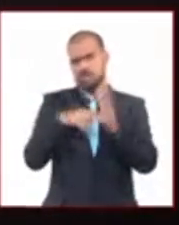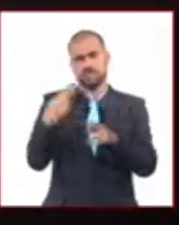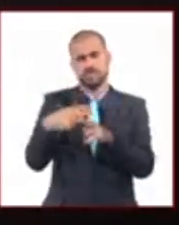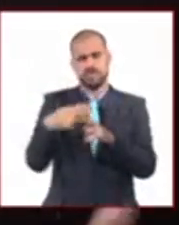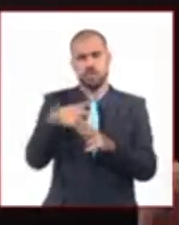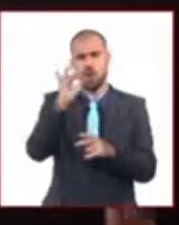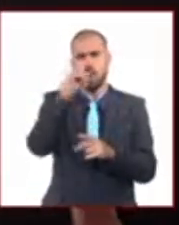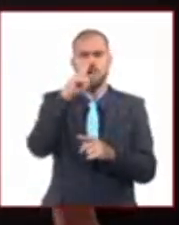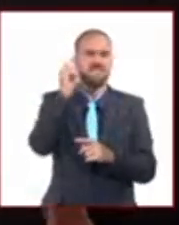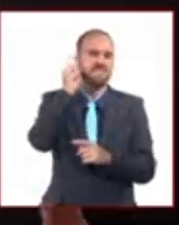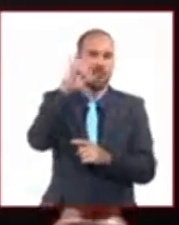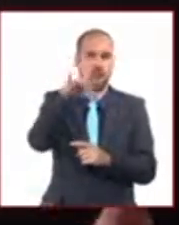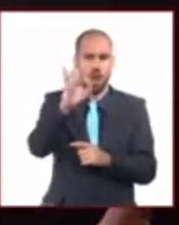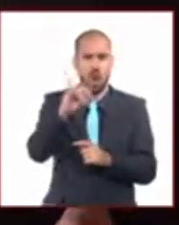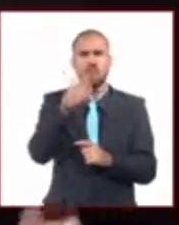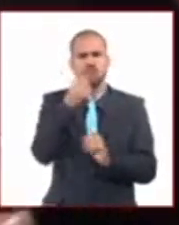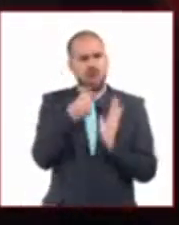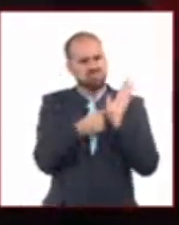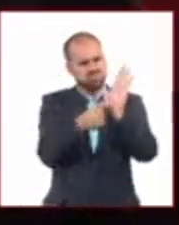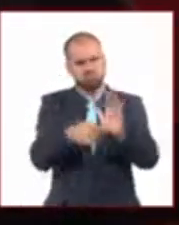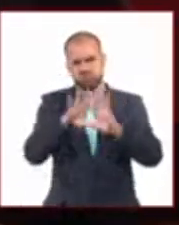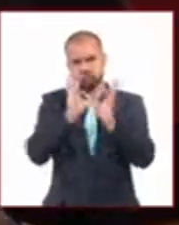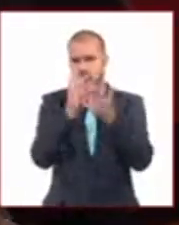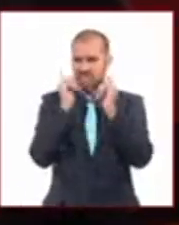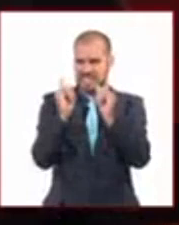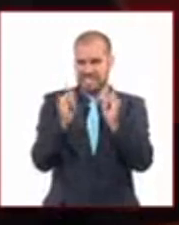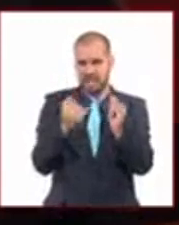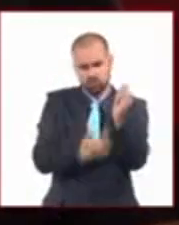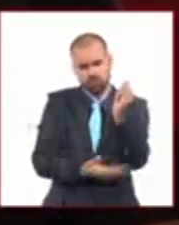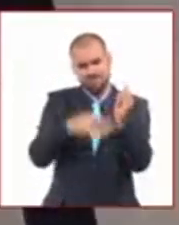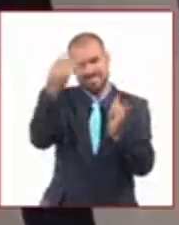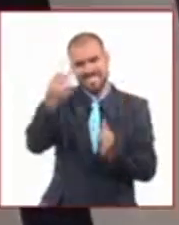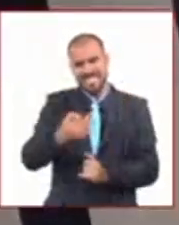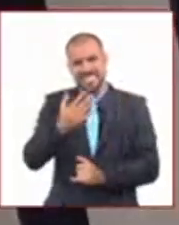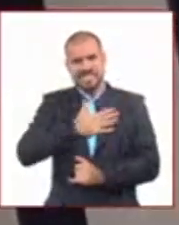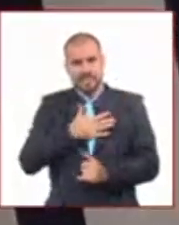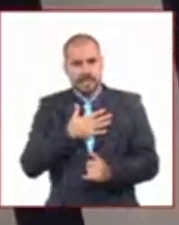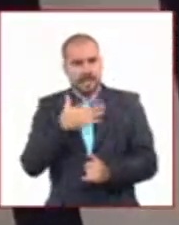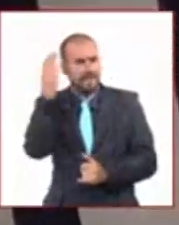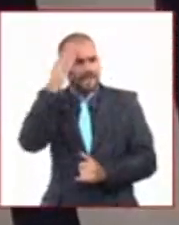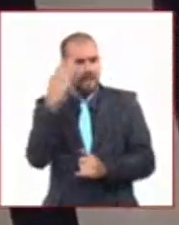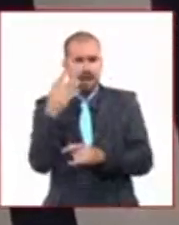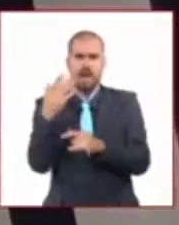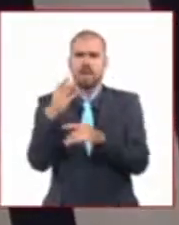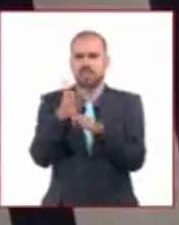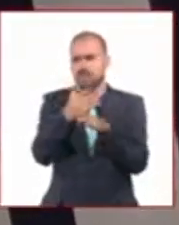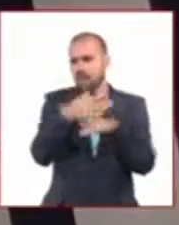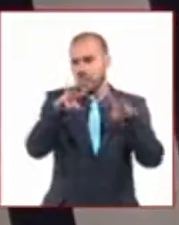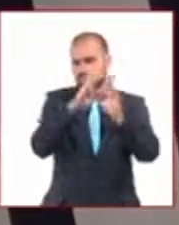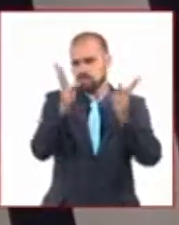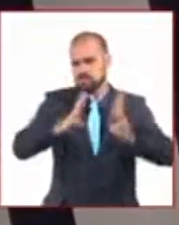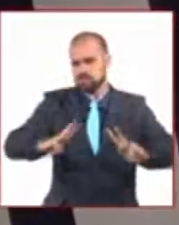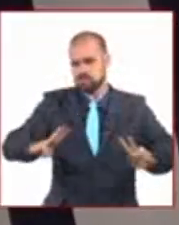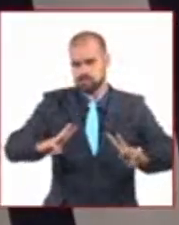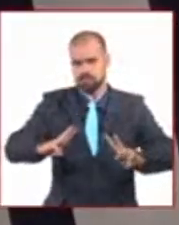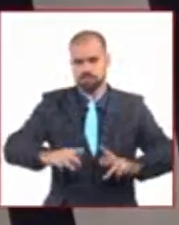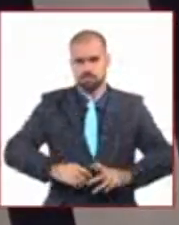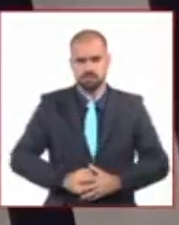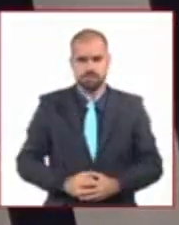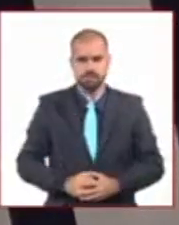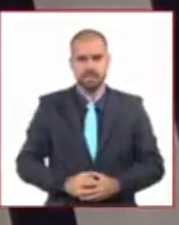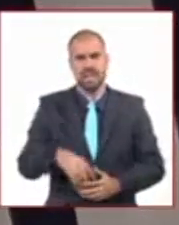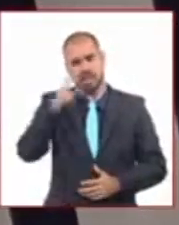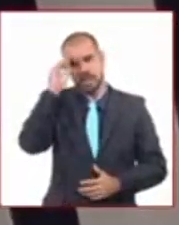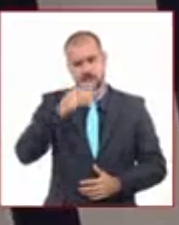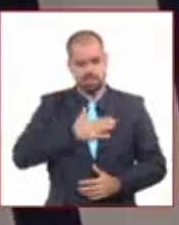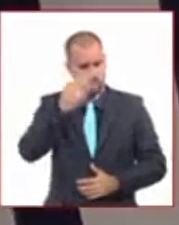con todos sus matices las noticias los hechos las matrices de opinión que circulan en los medios y en la red sobre la realidad cubana